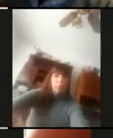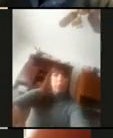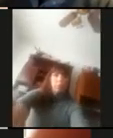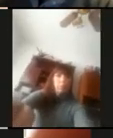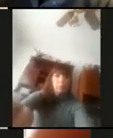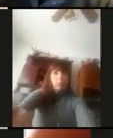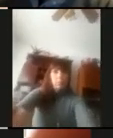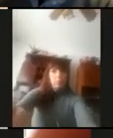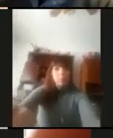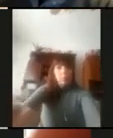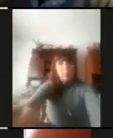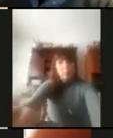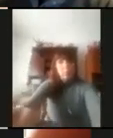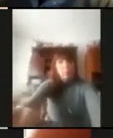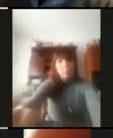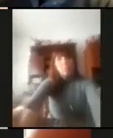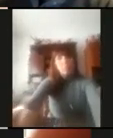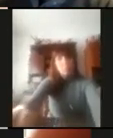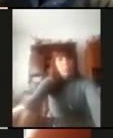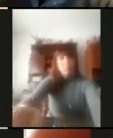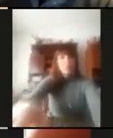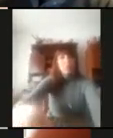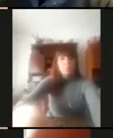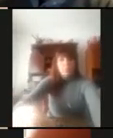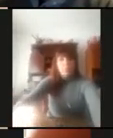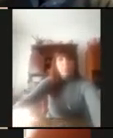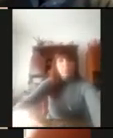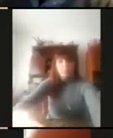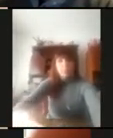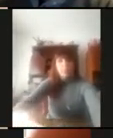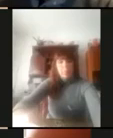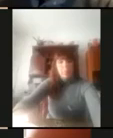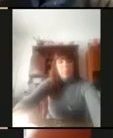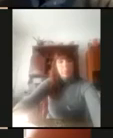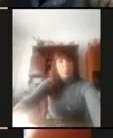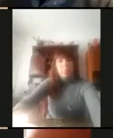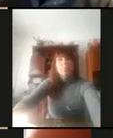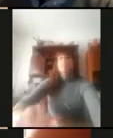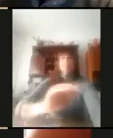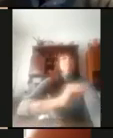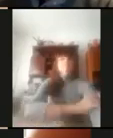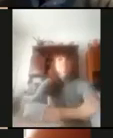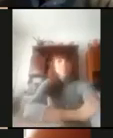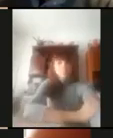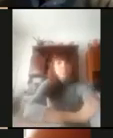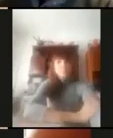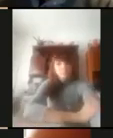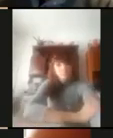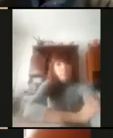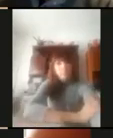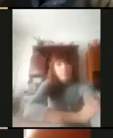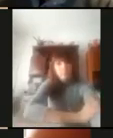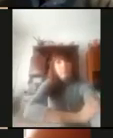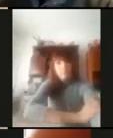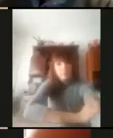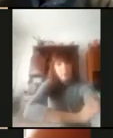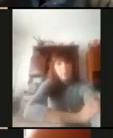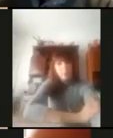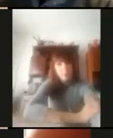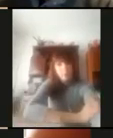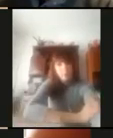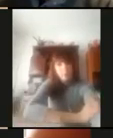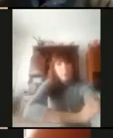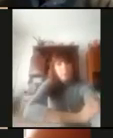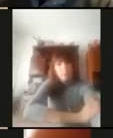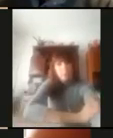se van a separar leopoldo lugar lugones y este diario era el periodismo era un